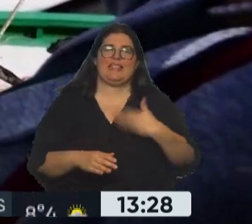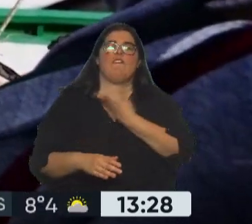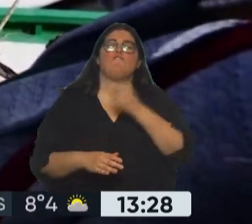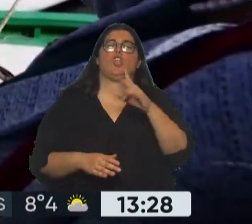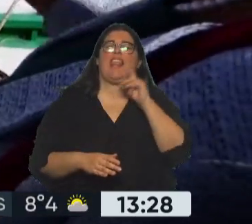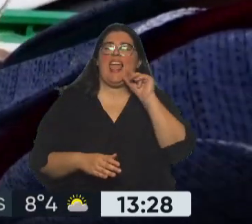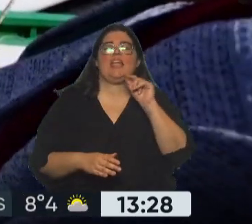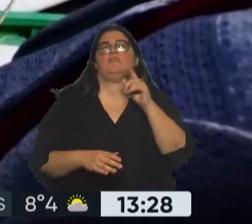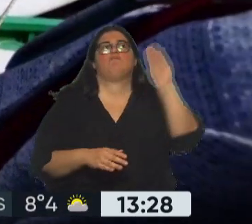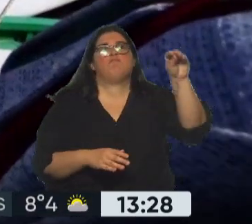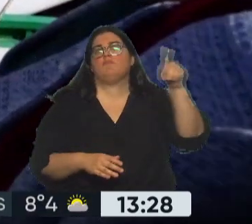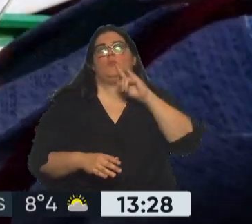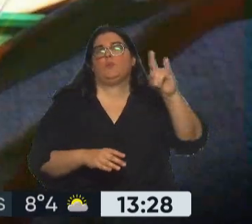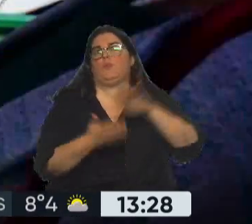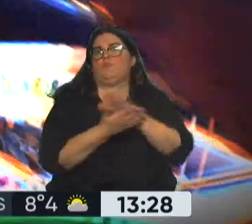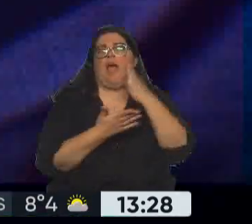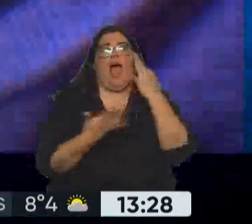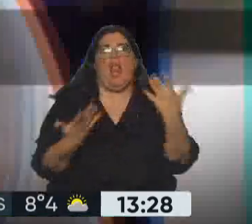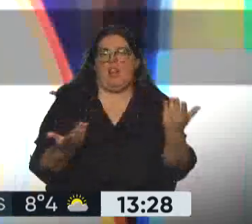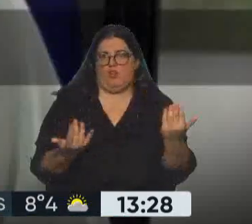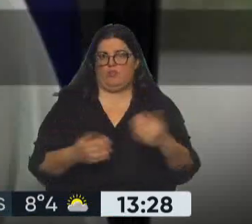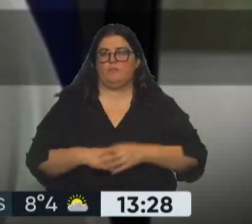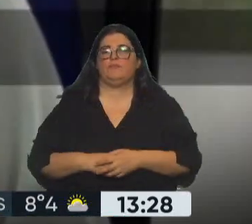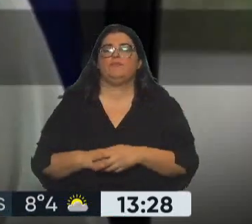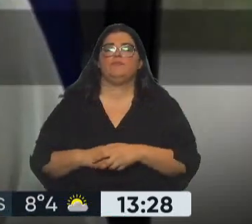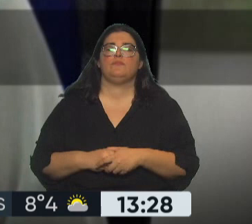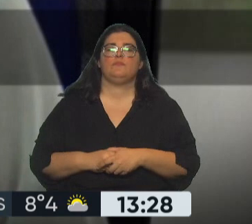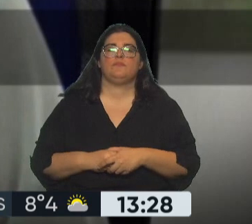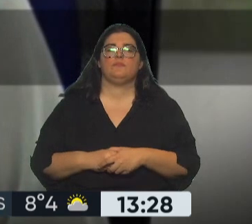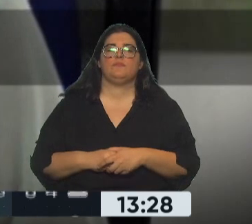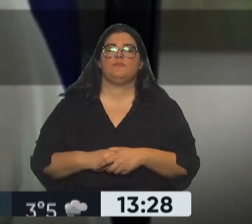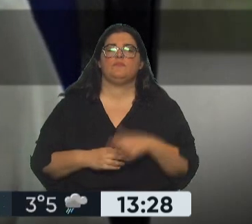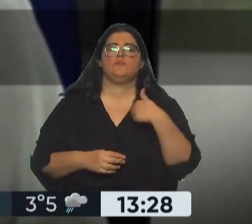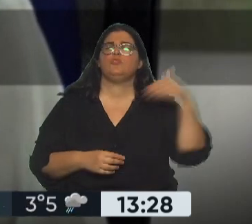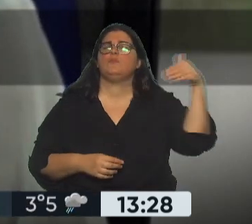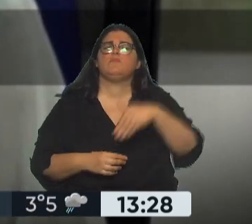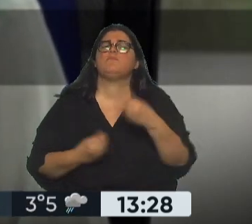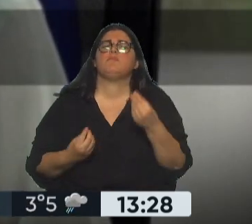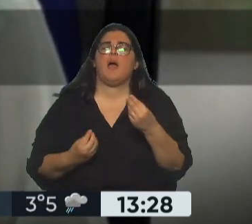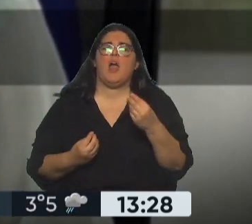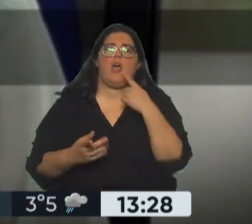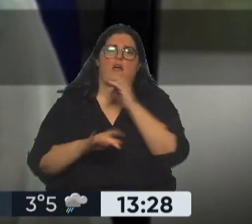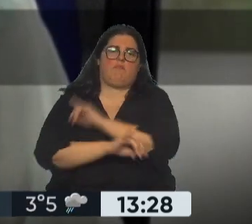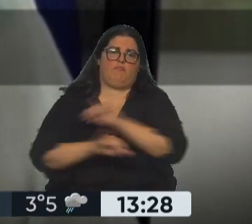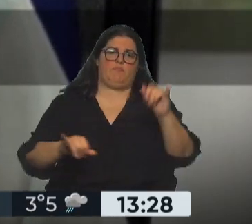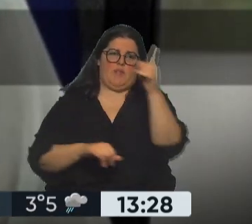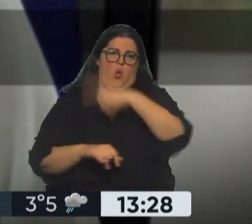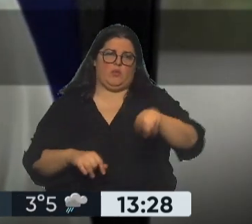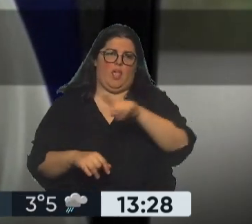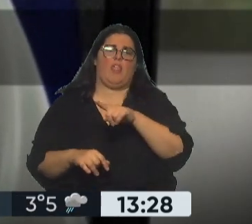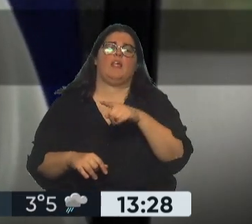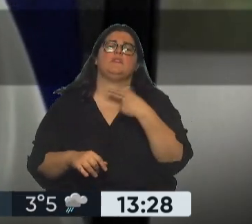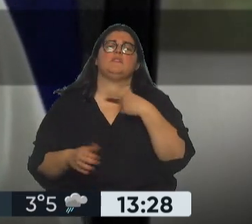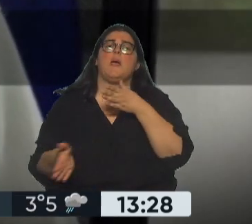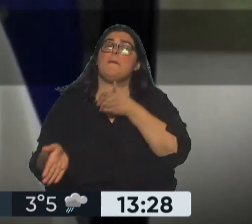a tomar cartas en el asunto. To conclude by saying I came here to say to all of you, again,